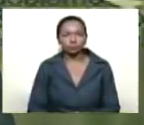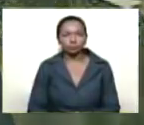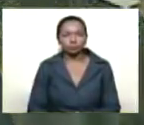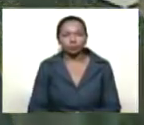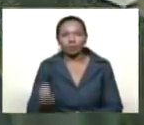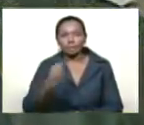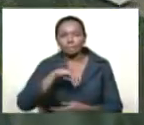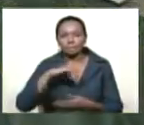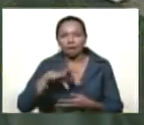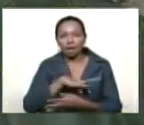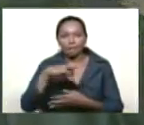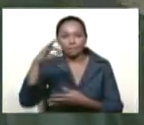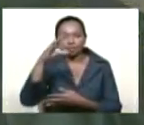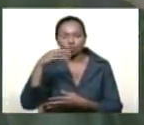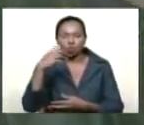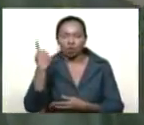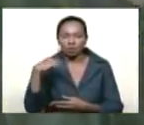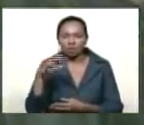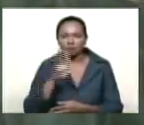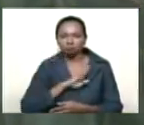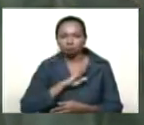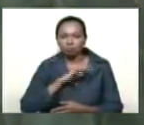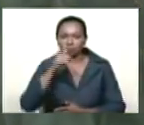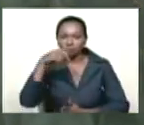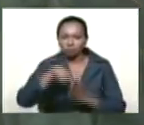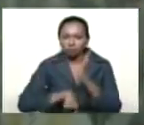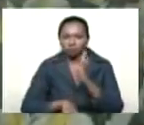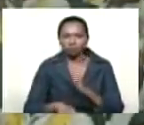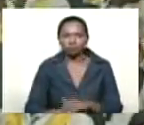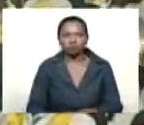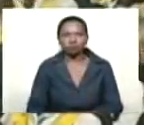espiritual que él lleva.